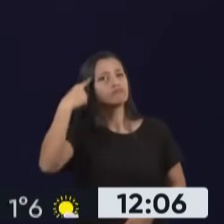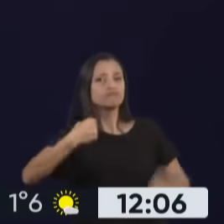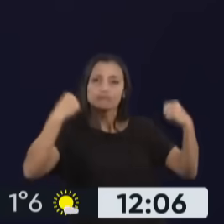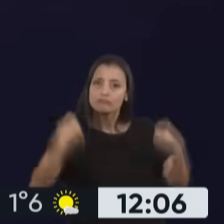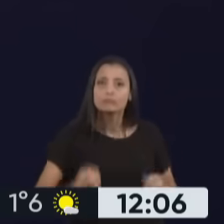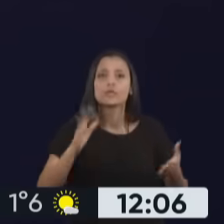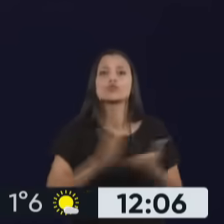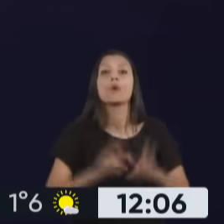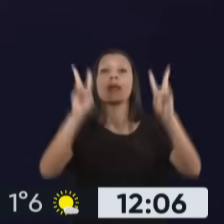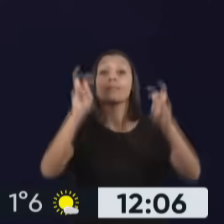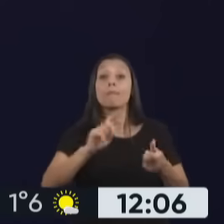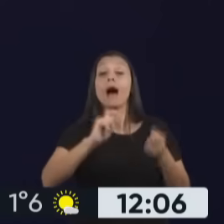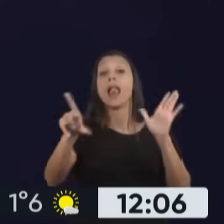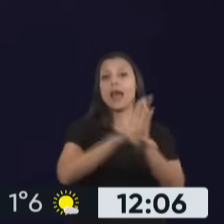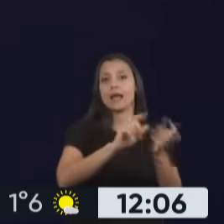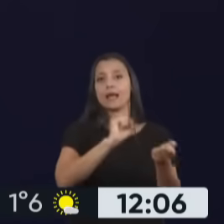leyes laborales.